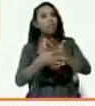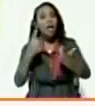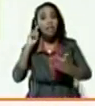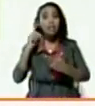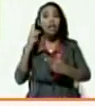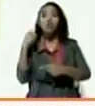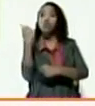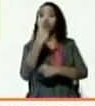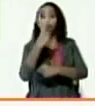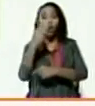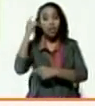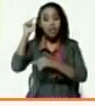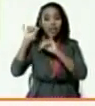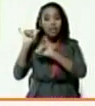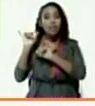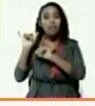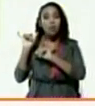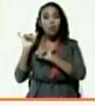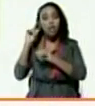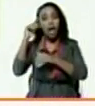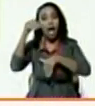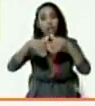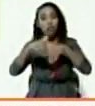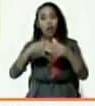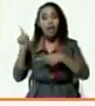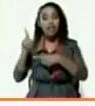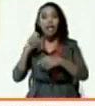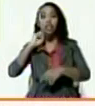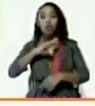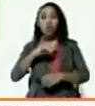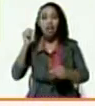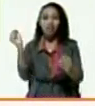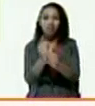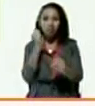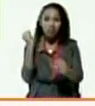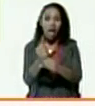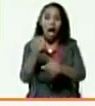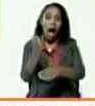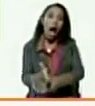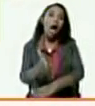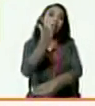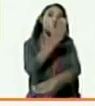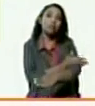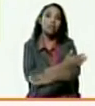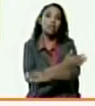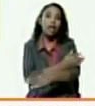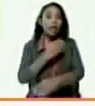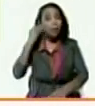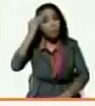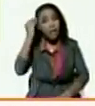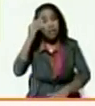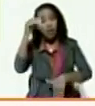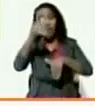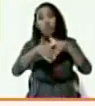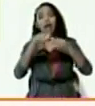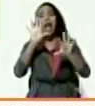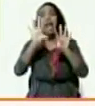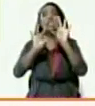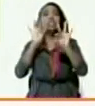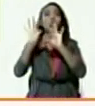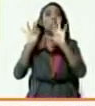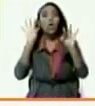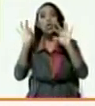día del evento, sino que estas victorias hay que labrarlas desde tiempo anterior. El que crea que una elección, pongamos que las